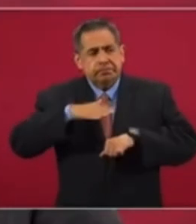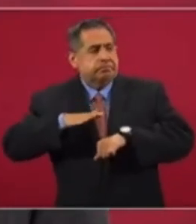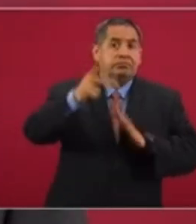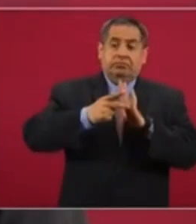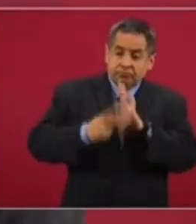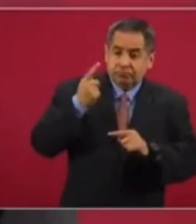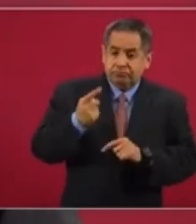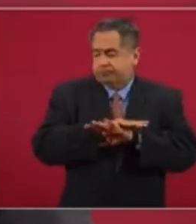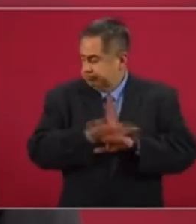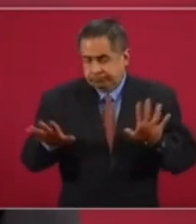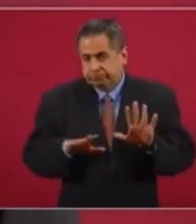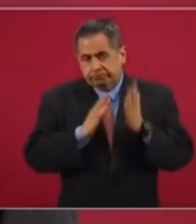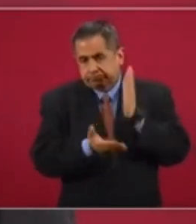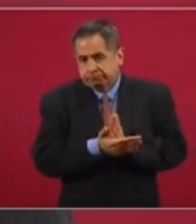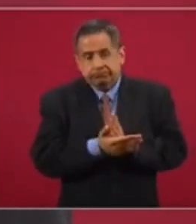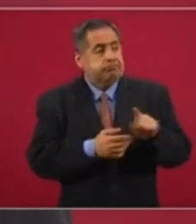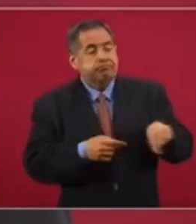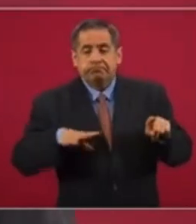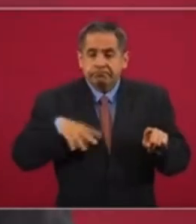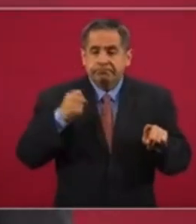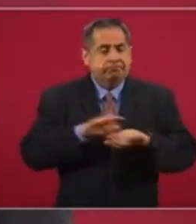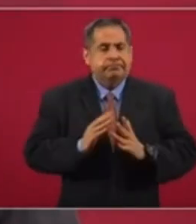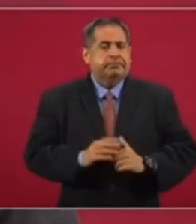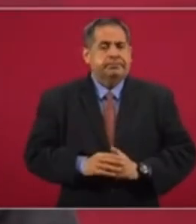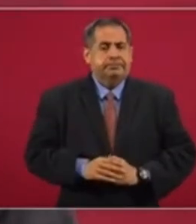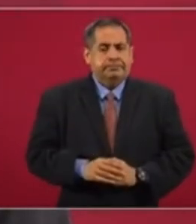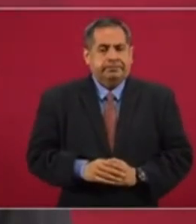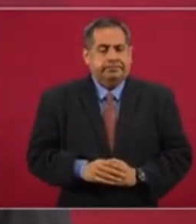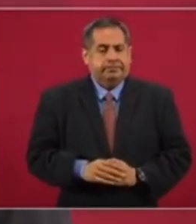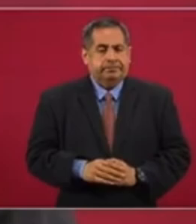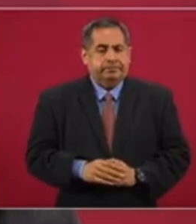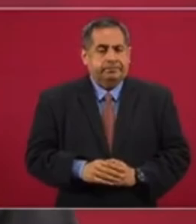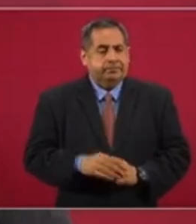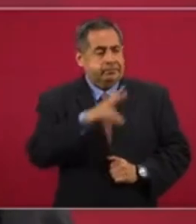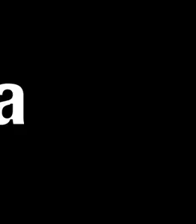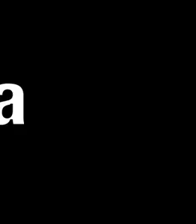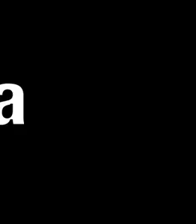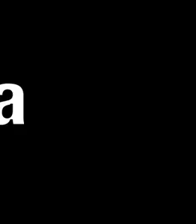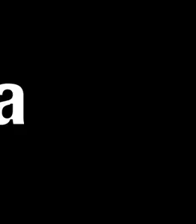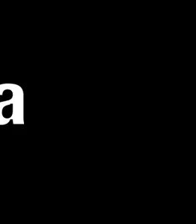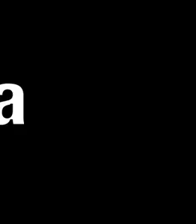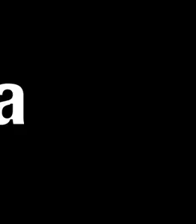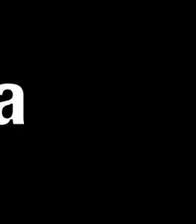no repetición de los abusos, para que no impere, prevalezca la impunidad.